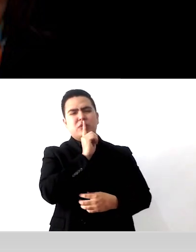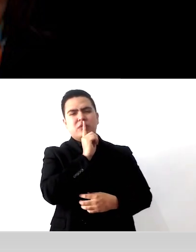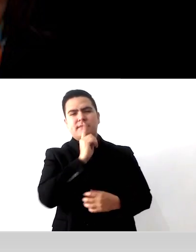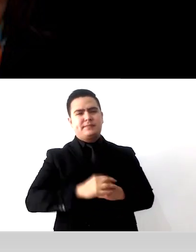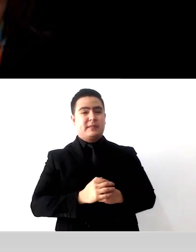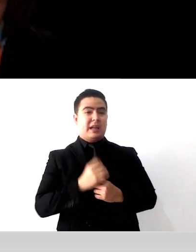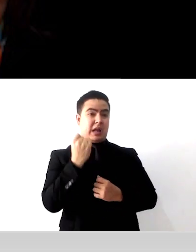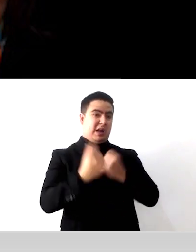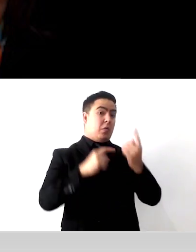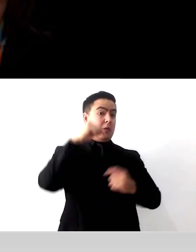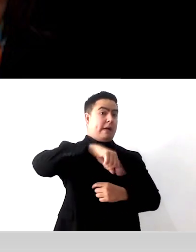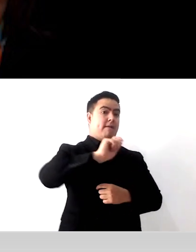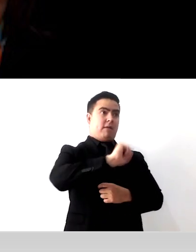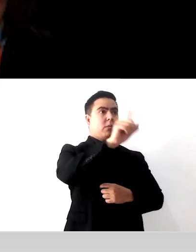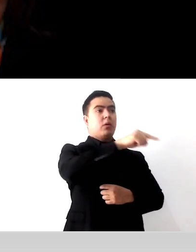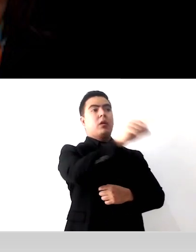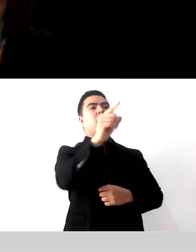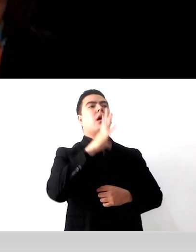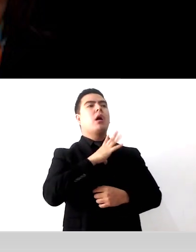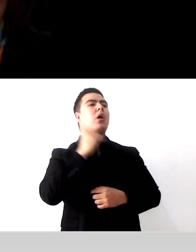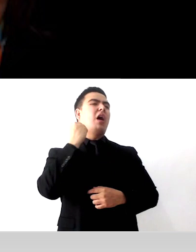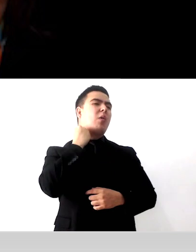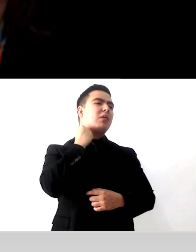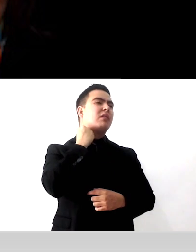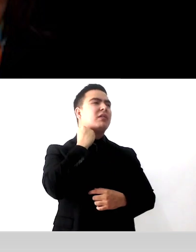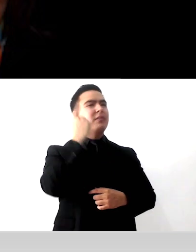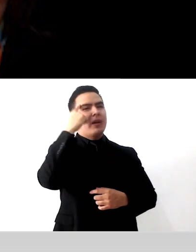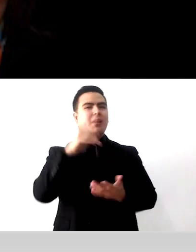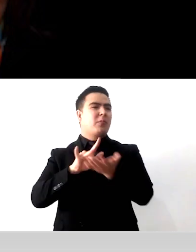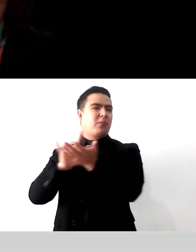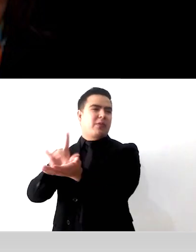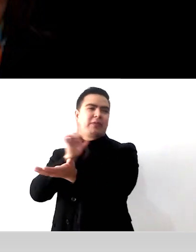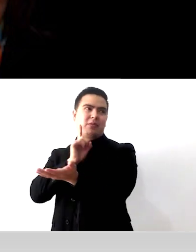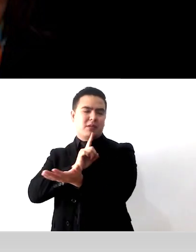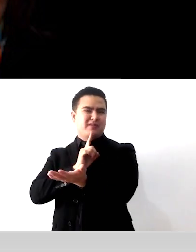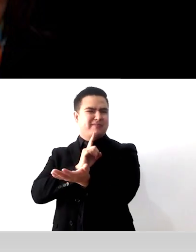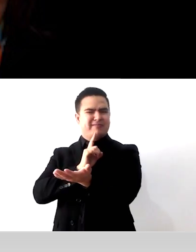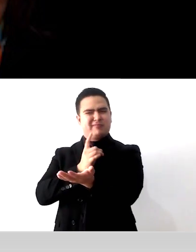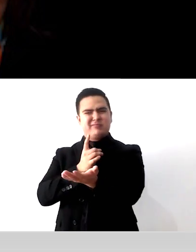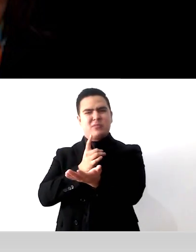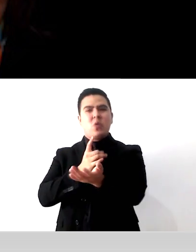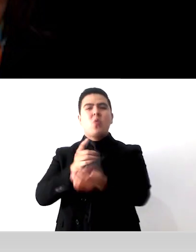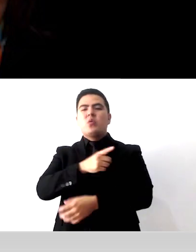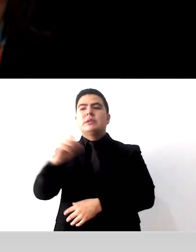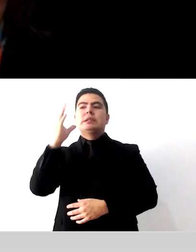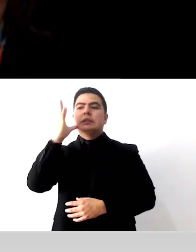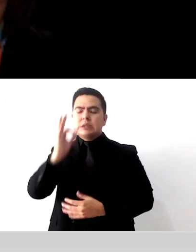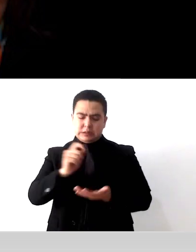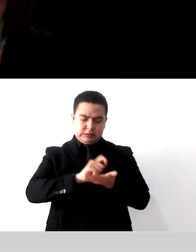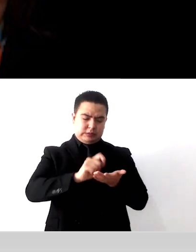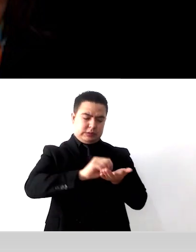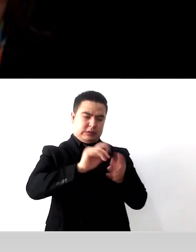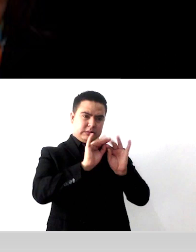las mujeres y les están cobrando muchísimo dinero. No, ustedes tienen que decir los hechos. Con un escrito simple. Con un escrito simple, decir